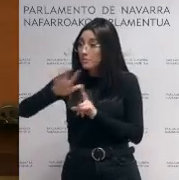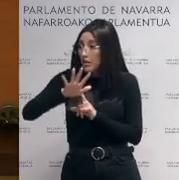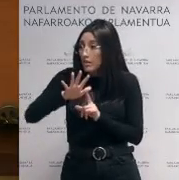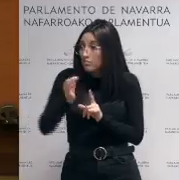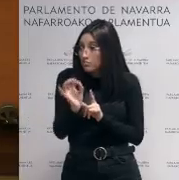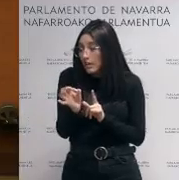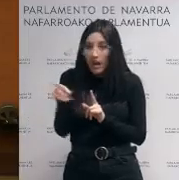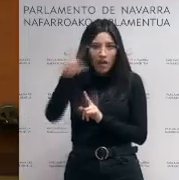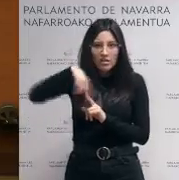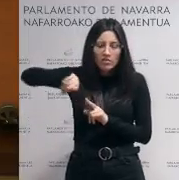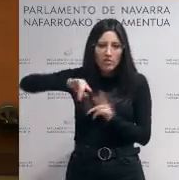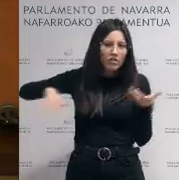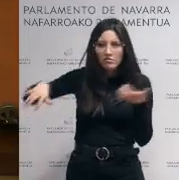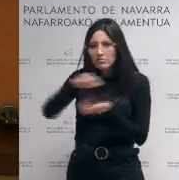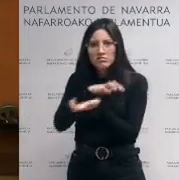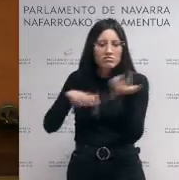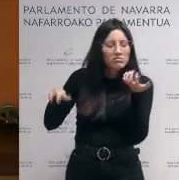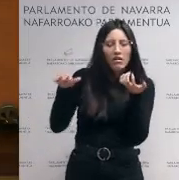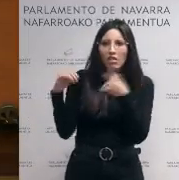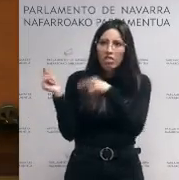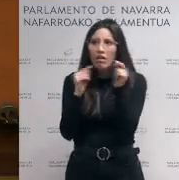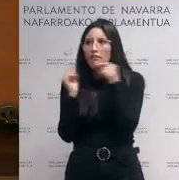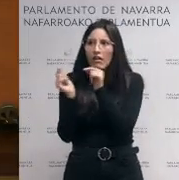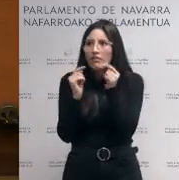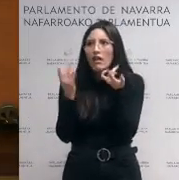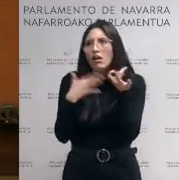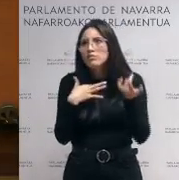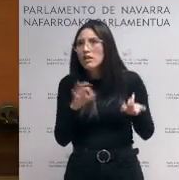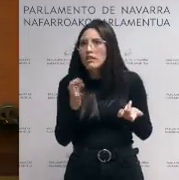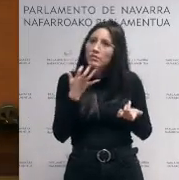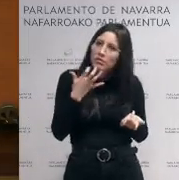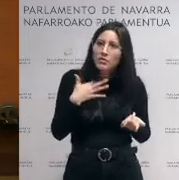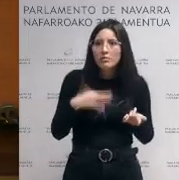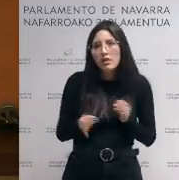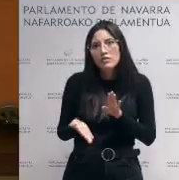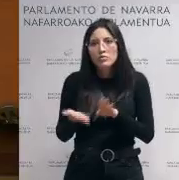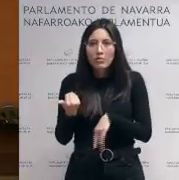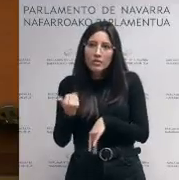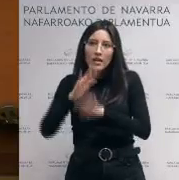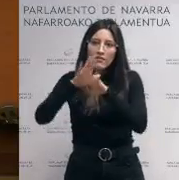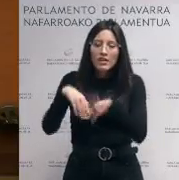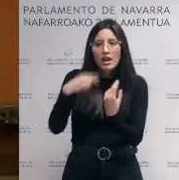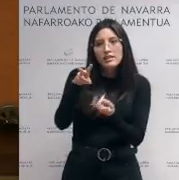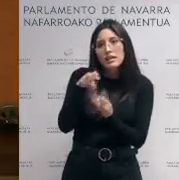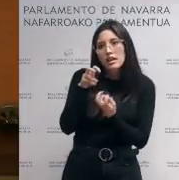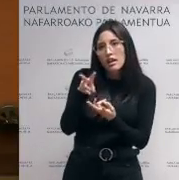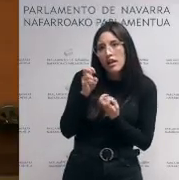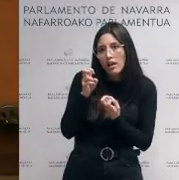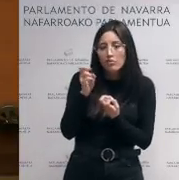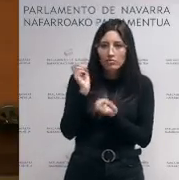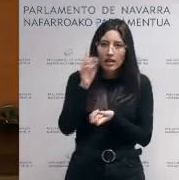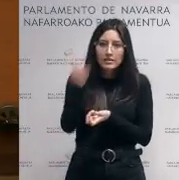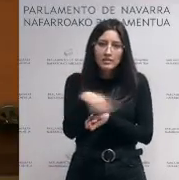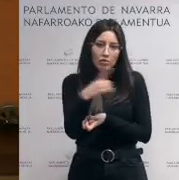una polémica, además, y un debate sobre si esta subida debiera o no tributar en el impuesto de la renta de las